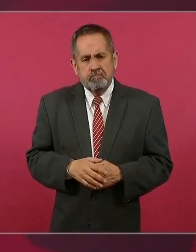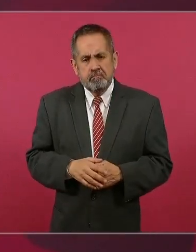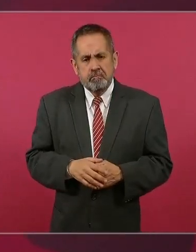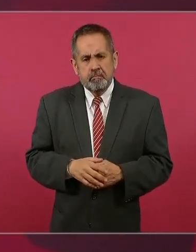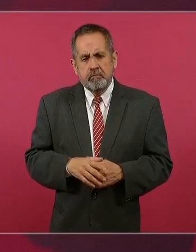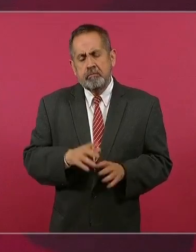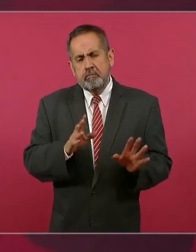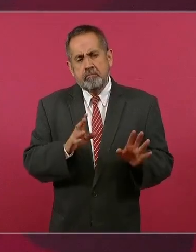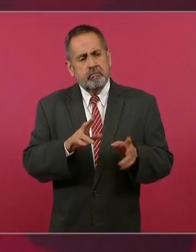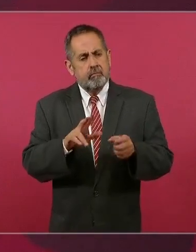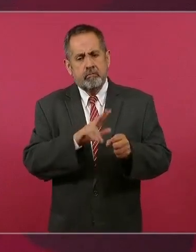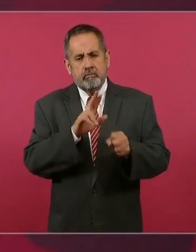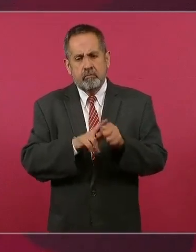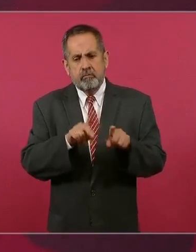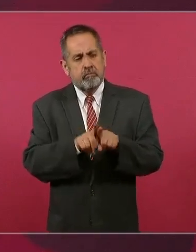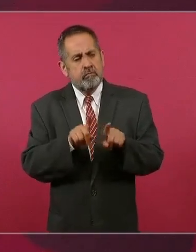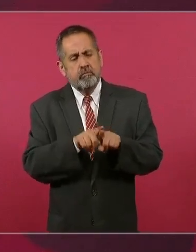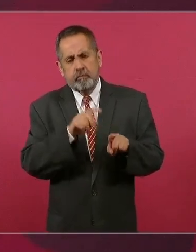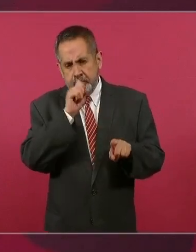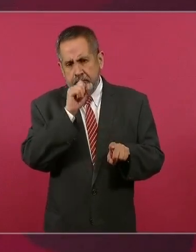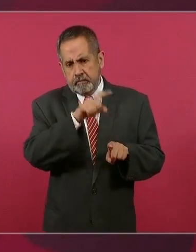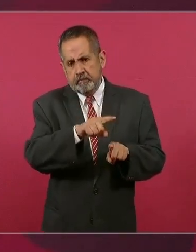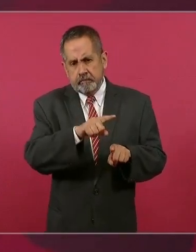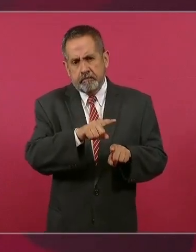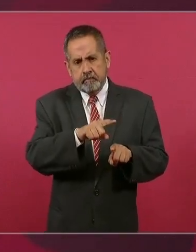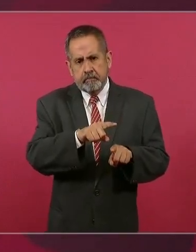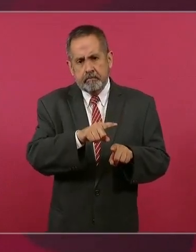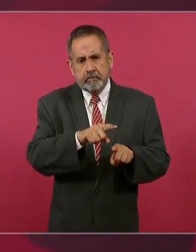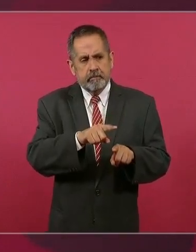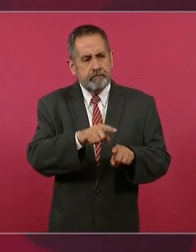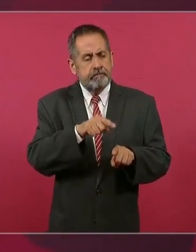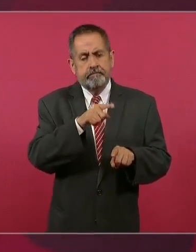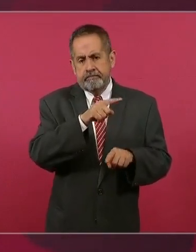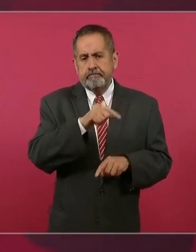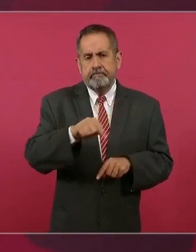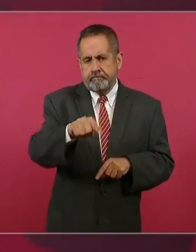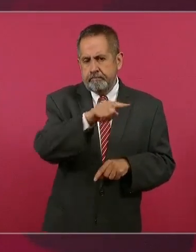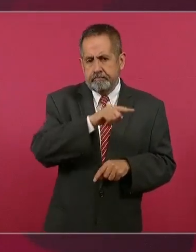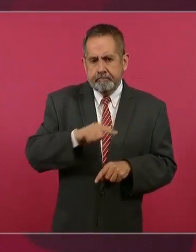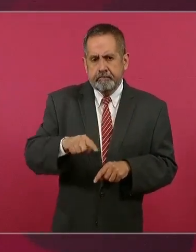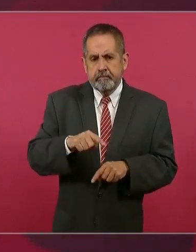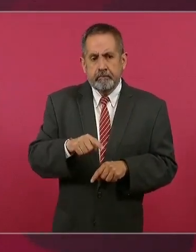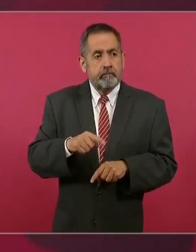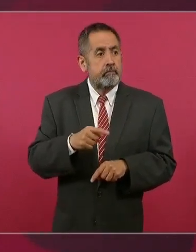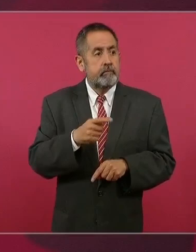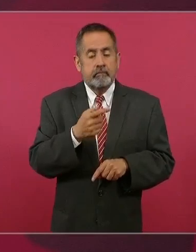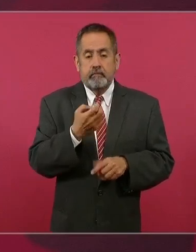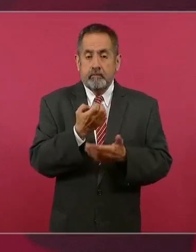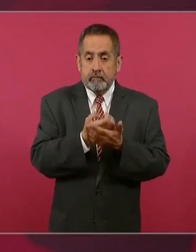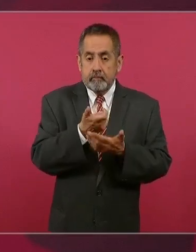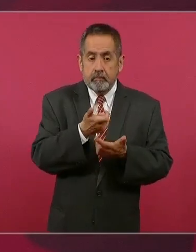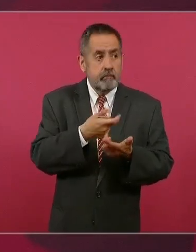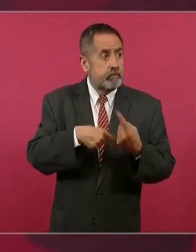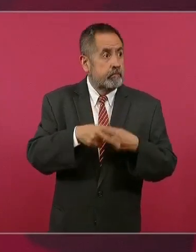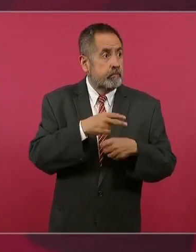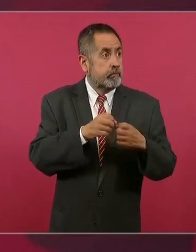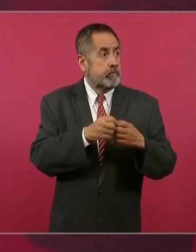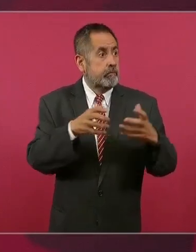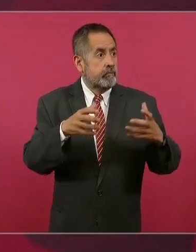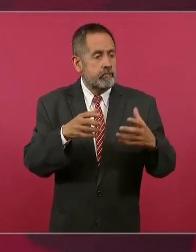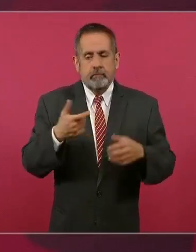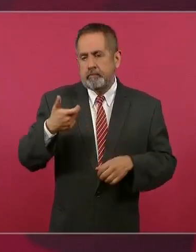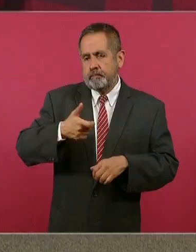más allá de lo que va demandando el crecimiento económico y el